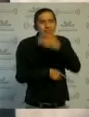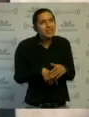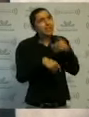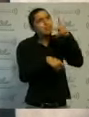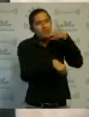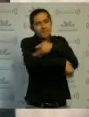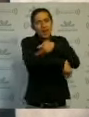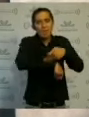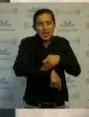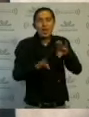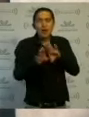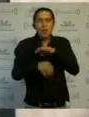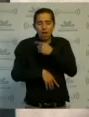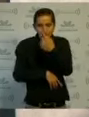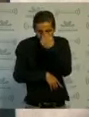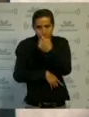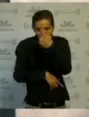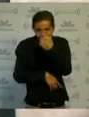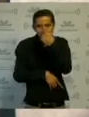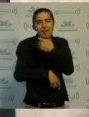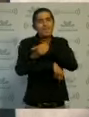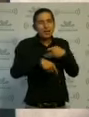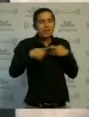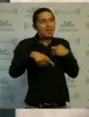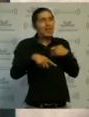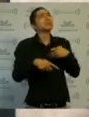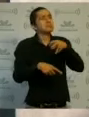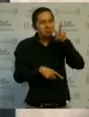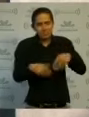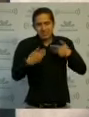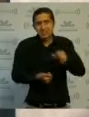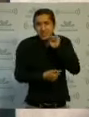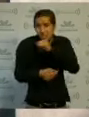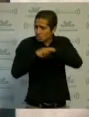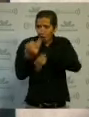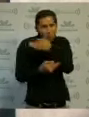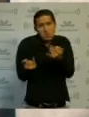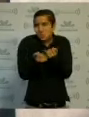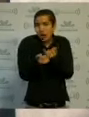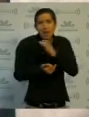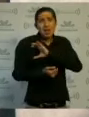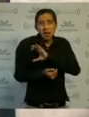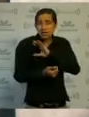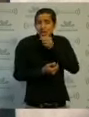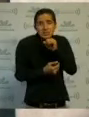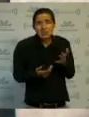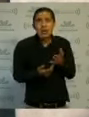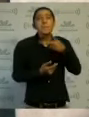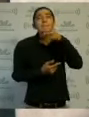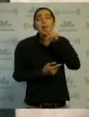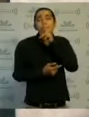sus seres queridos los extrañan. Todos los queremos y los extrañamos. Sin embargo, la mejor forma de